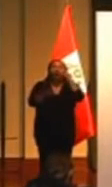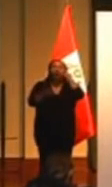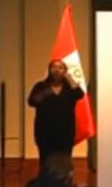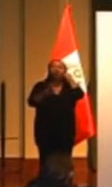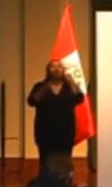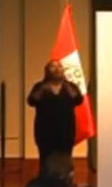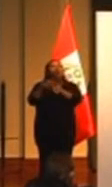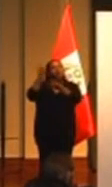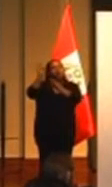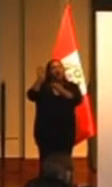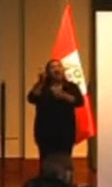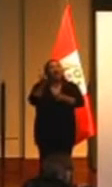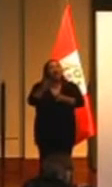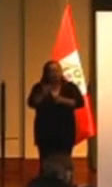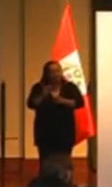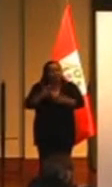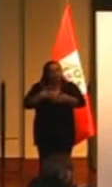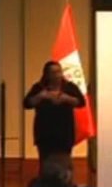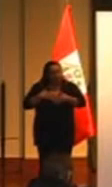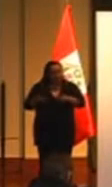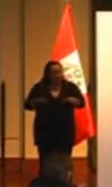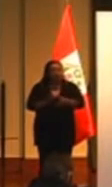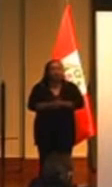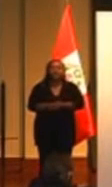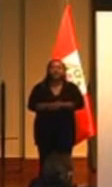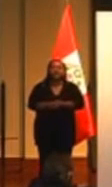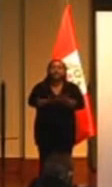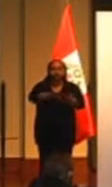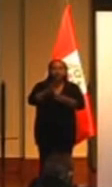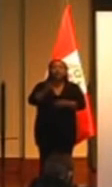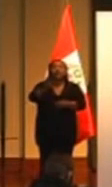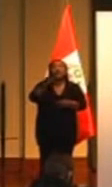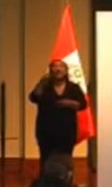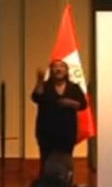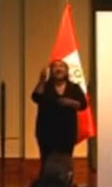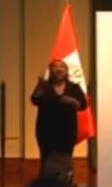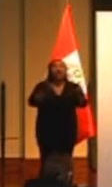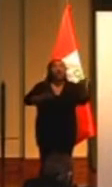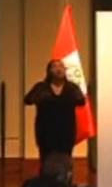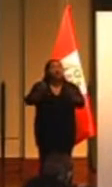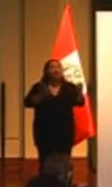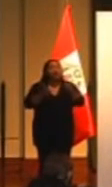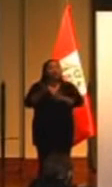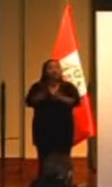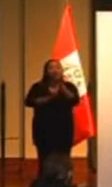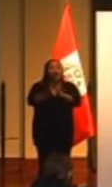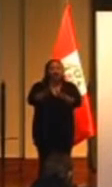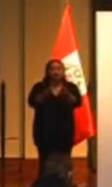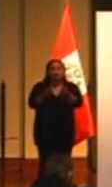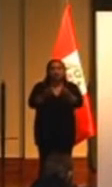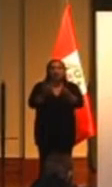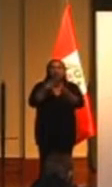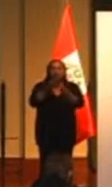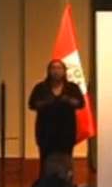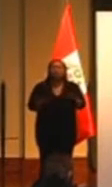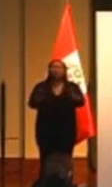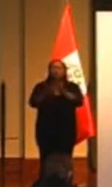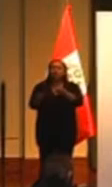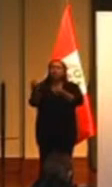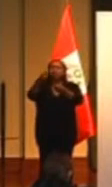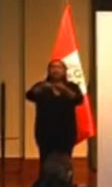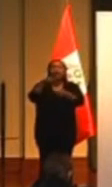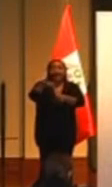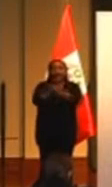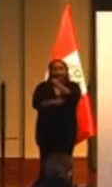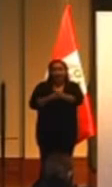exposición que así es. La Gerencia de Administración y Finanzas ha tenido una participación muy importante también en lo